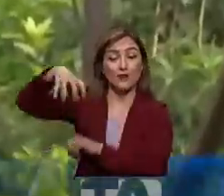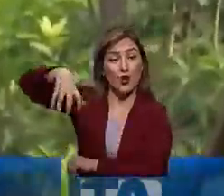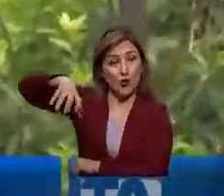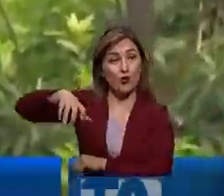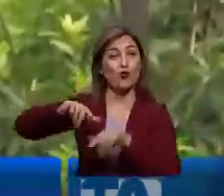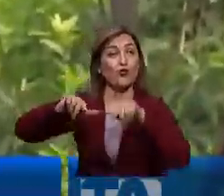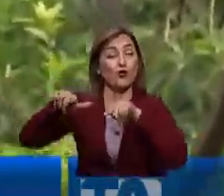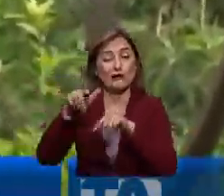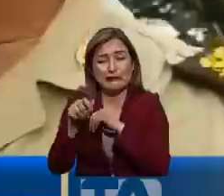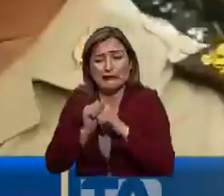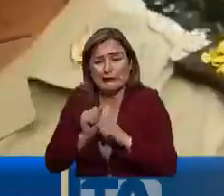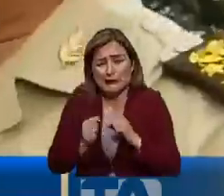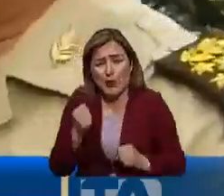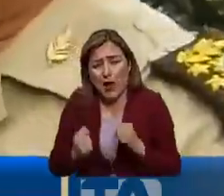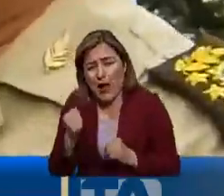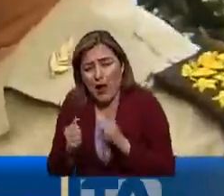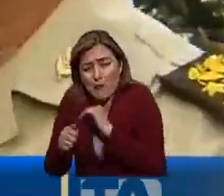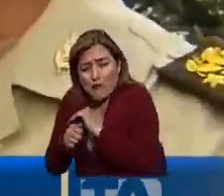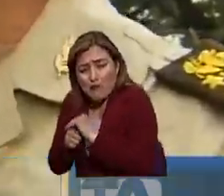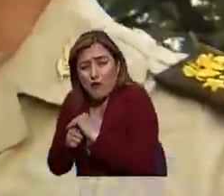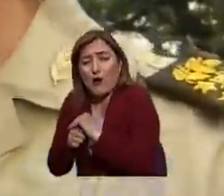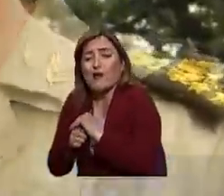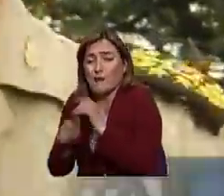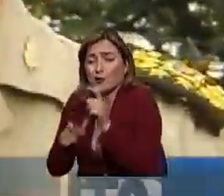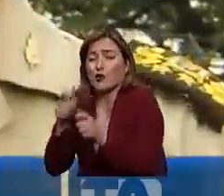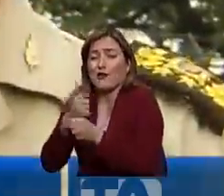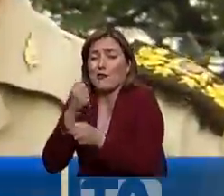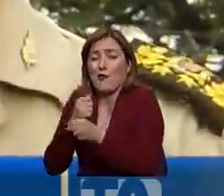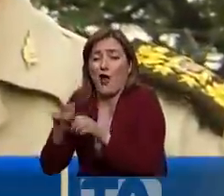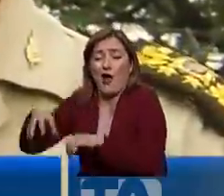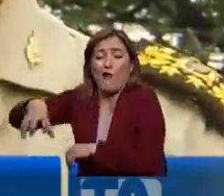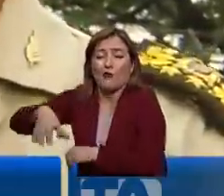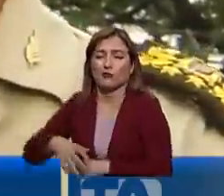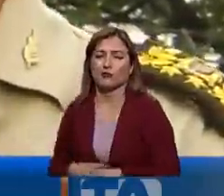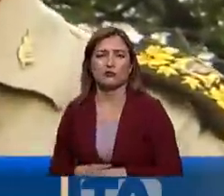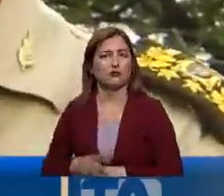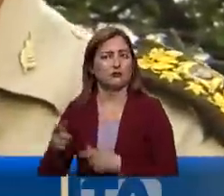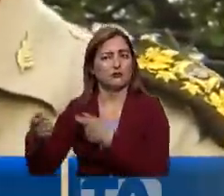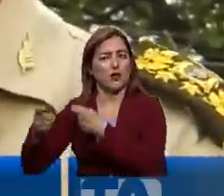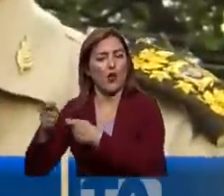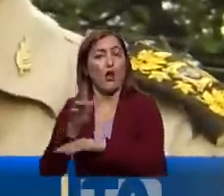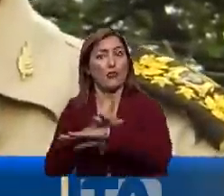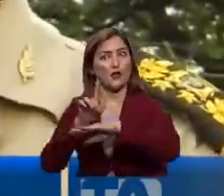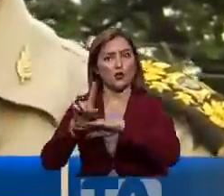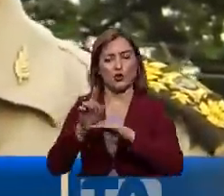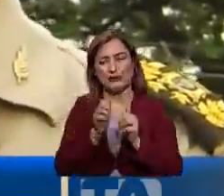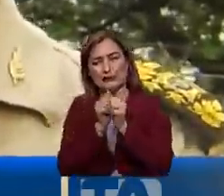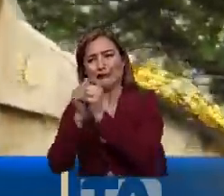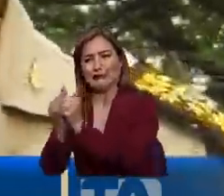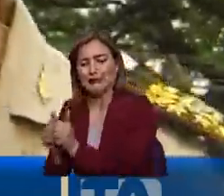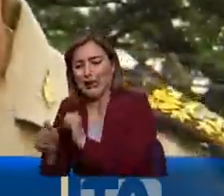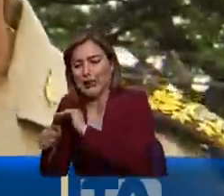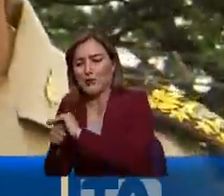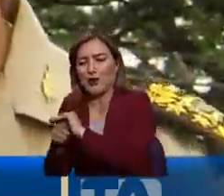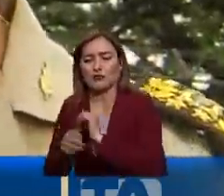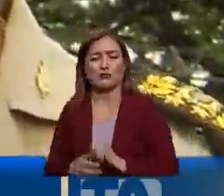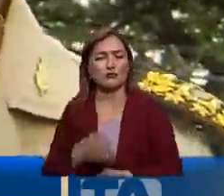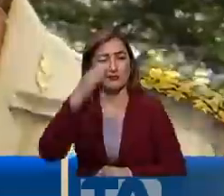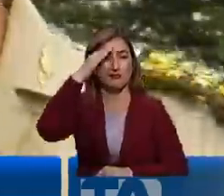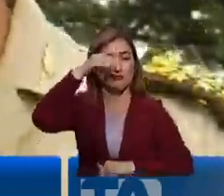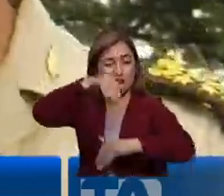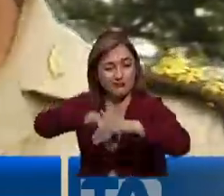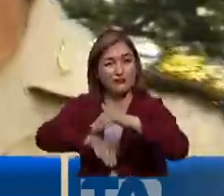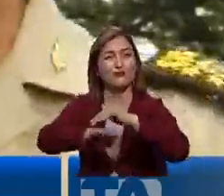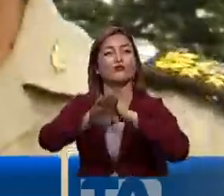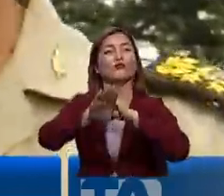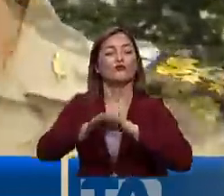un sitio para refugiarse. En una parte donde son los talleres, acompañados de uno de los directores, inclusive de aquí del centro, la policía ingresó